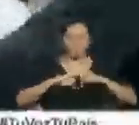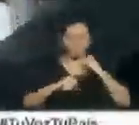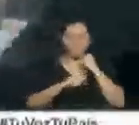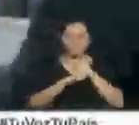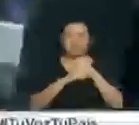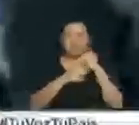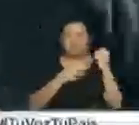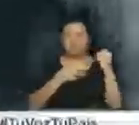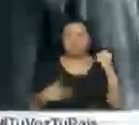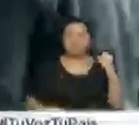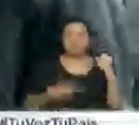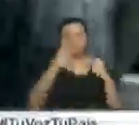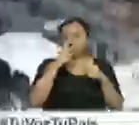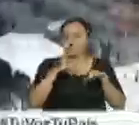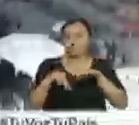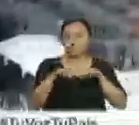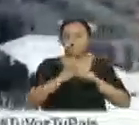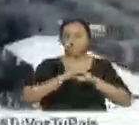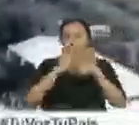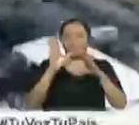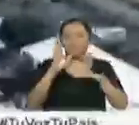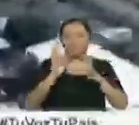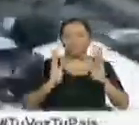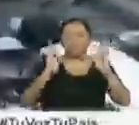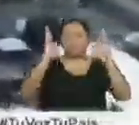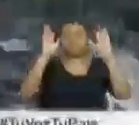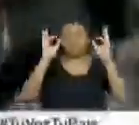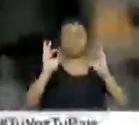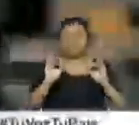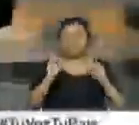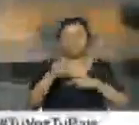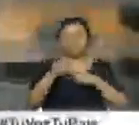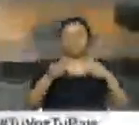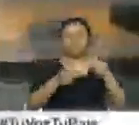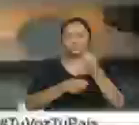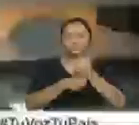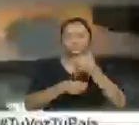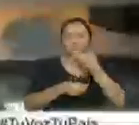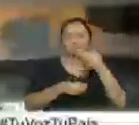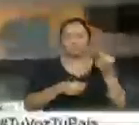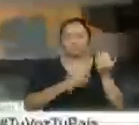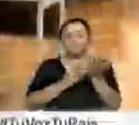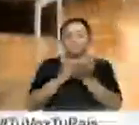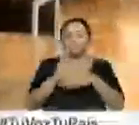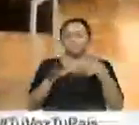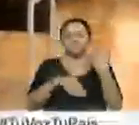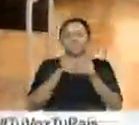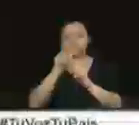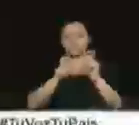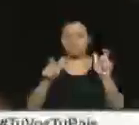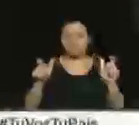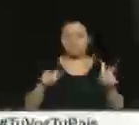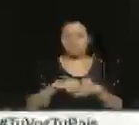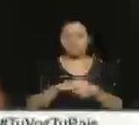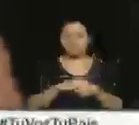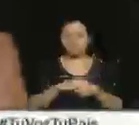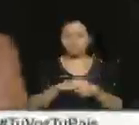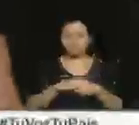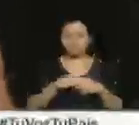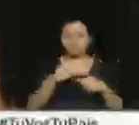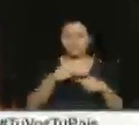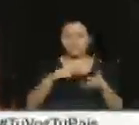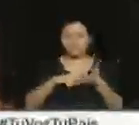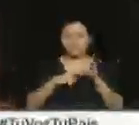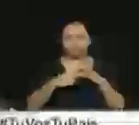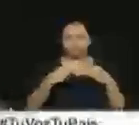el primer mandatario indicó que la plataforma brinda mejores puestos de trabajo y mejores servicios para la ciudadanía. Derroche